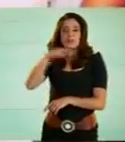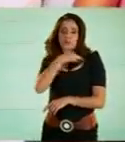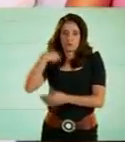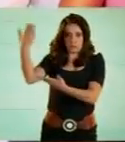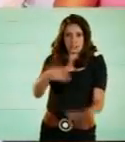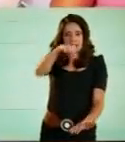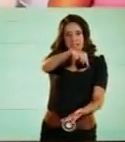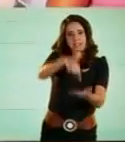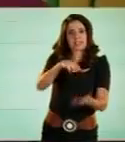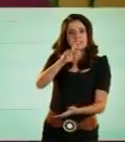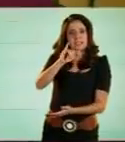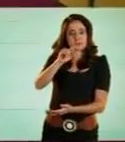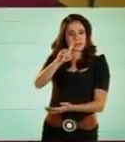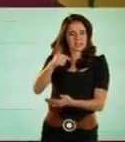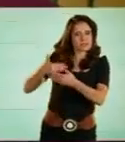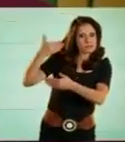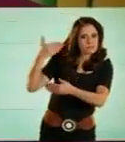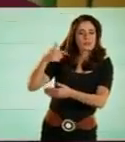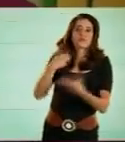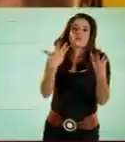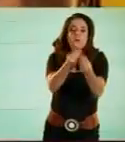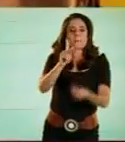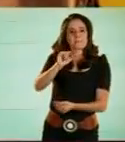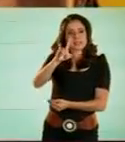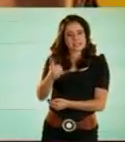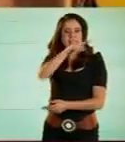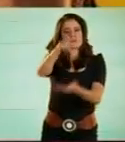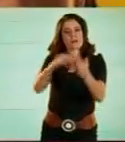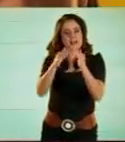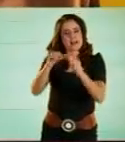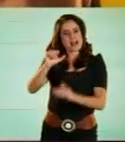Llegamos a Quipatla hace unos días y nos estamos quedando con Doña Pili allí en el albergue.